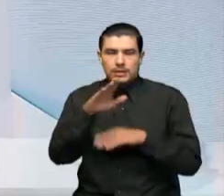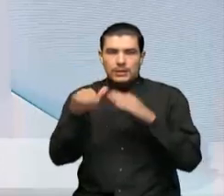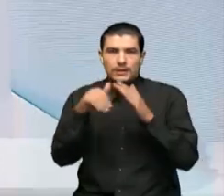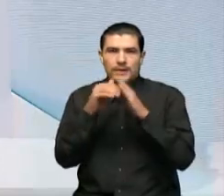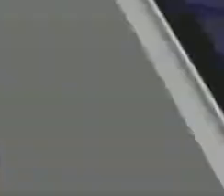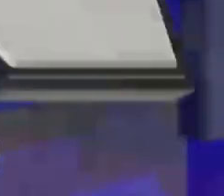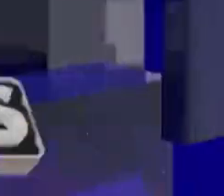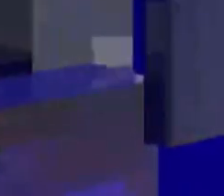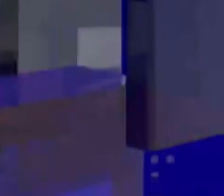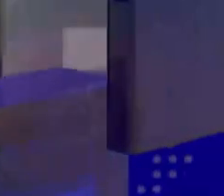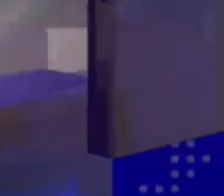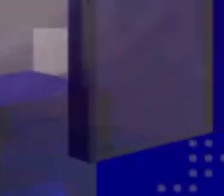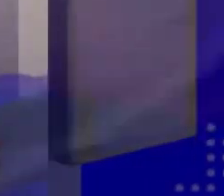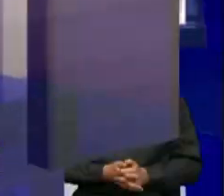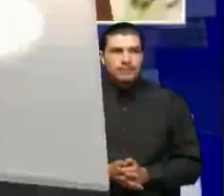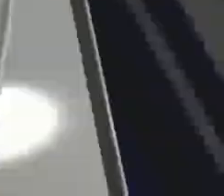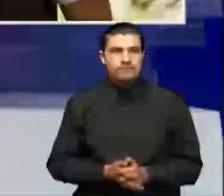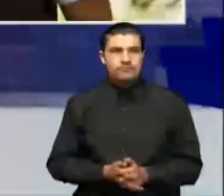buenas tardes